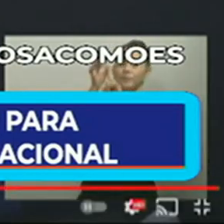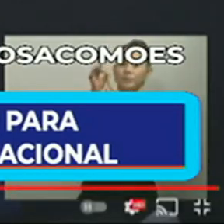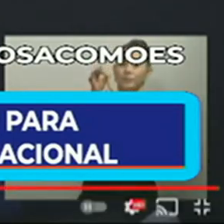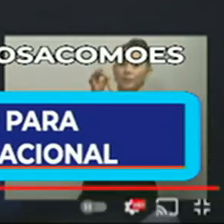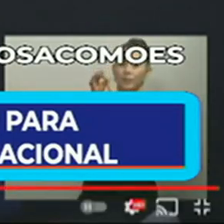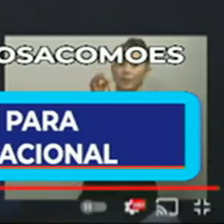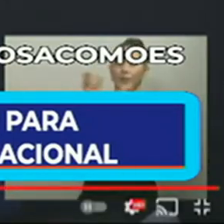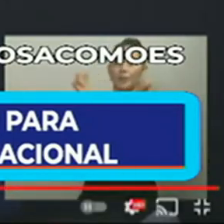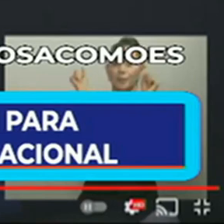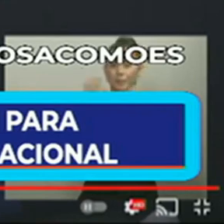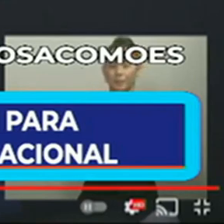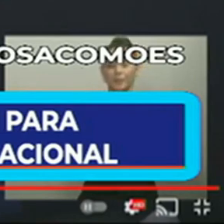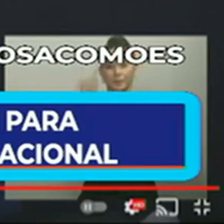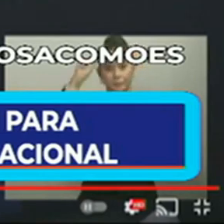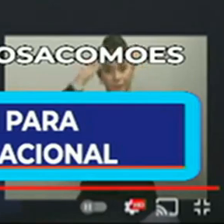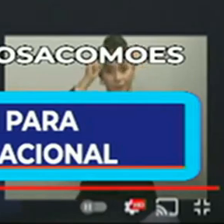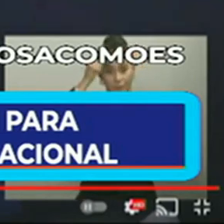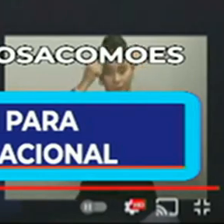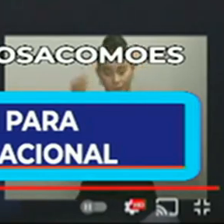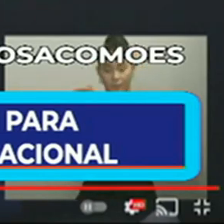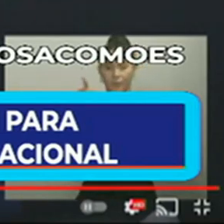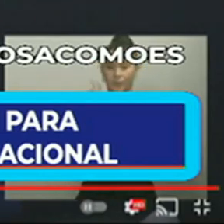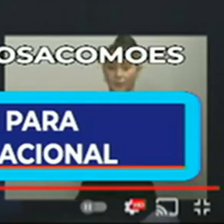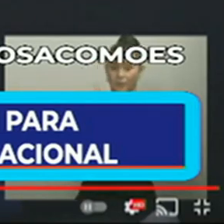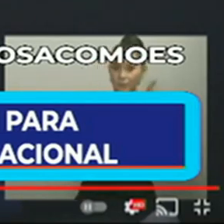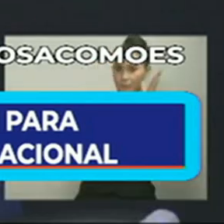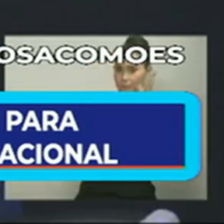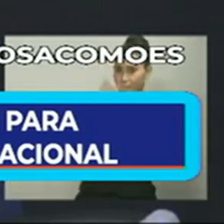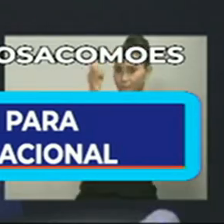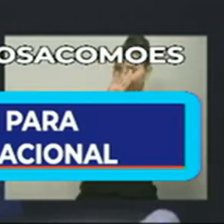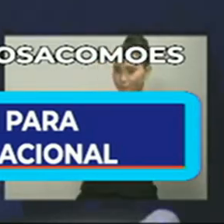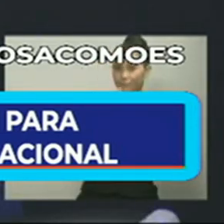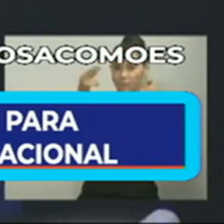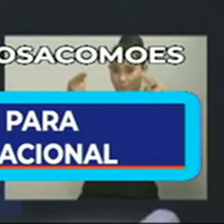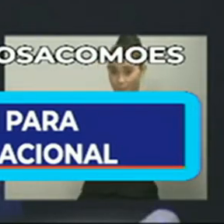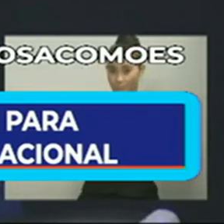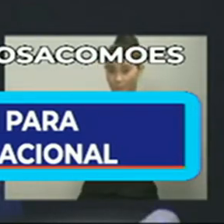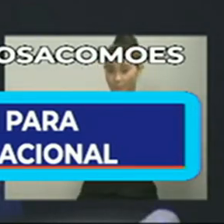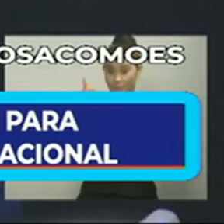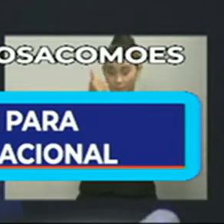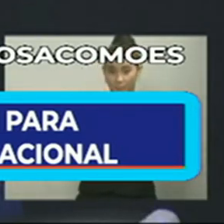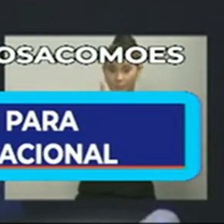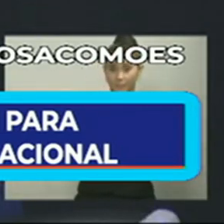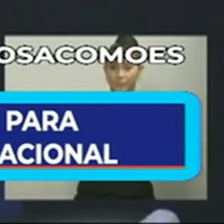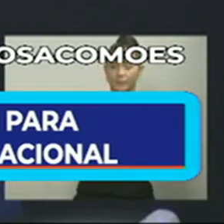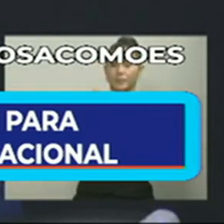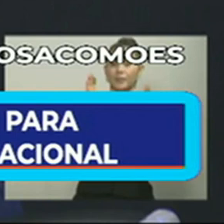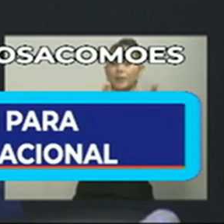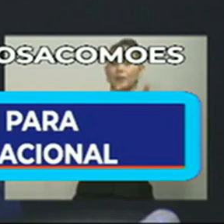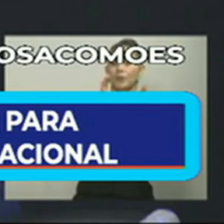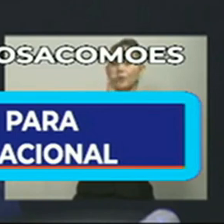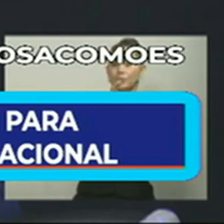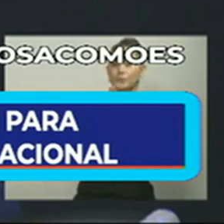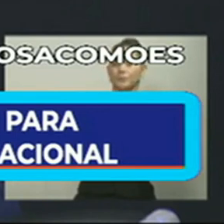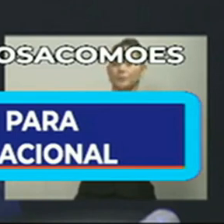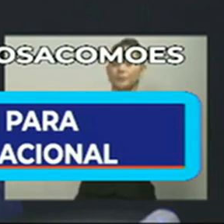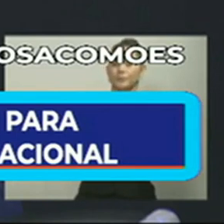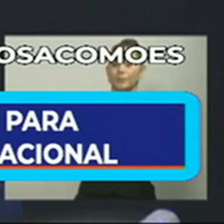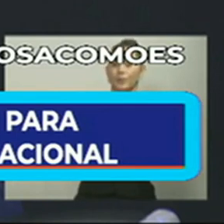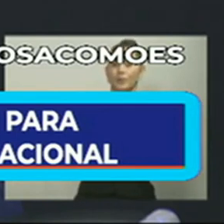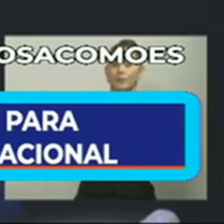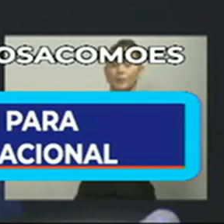social y democrático de derecho que establece la Constitución. Con el